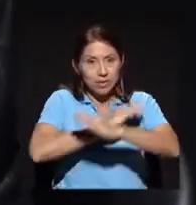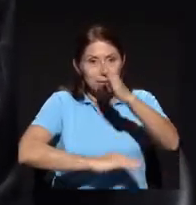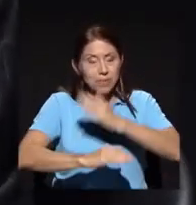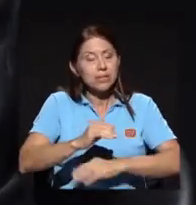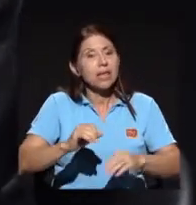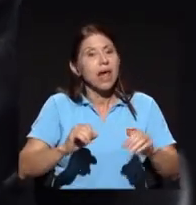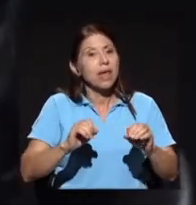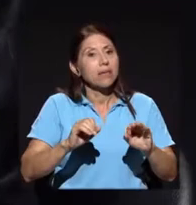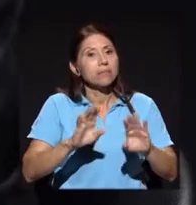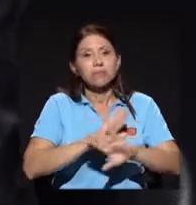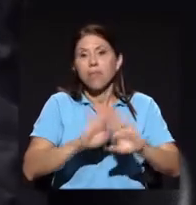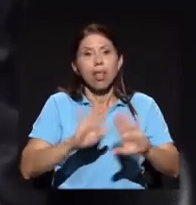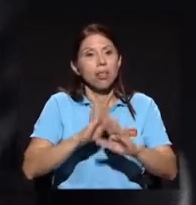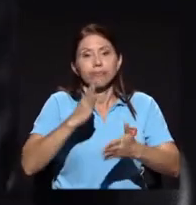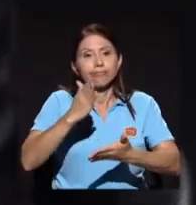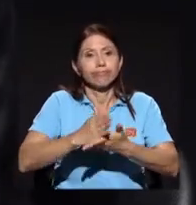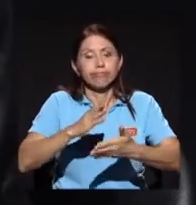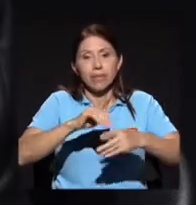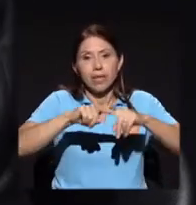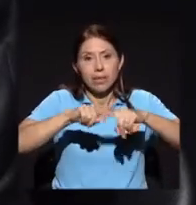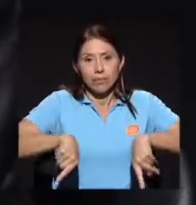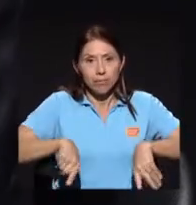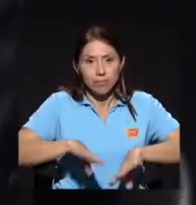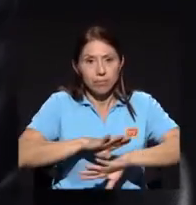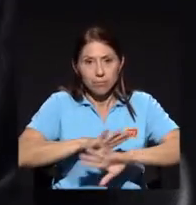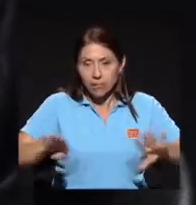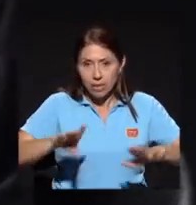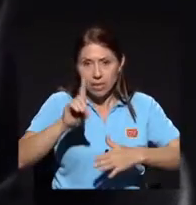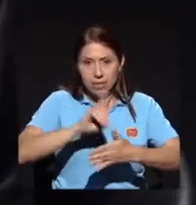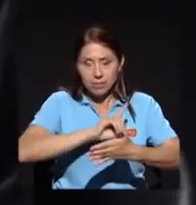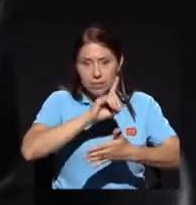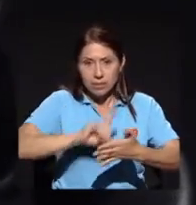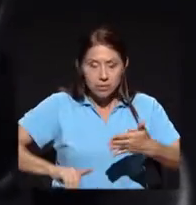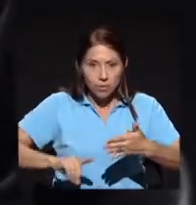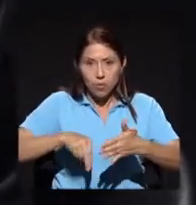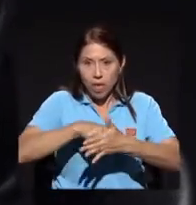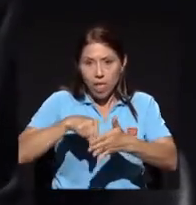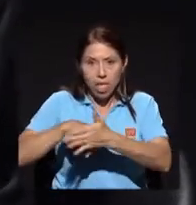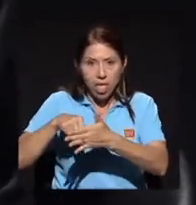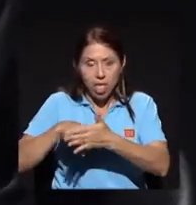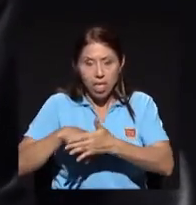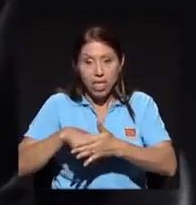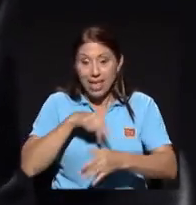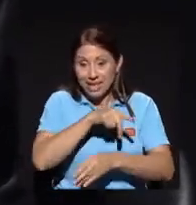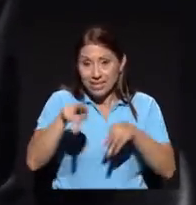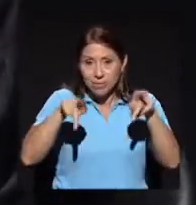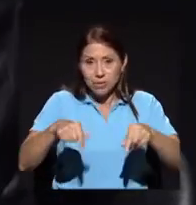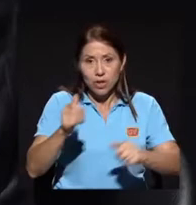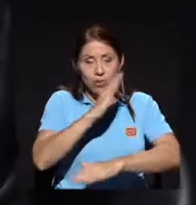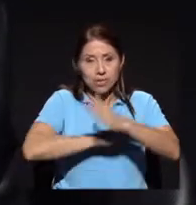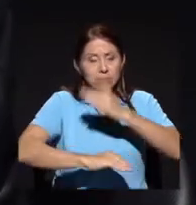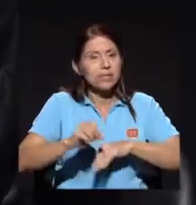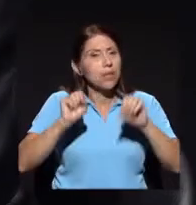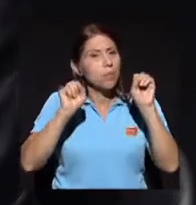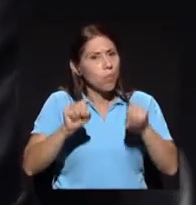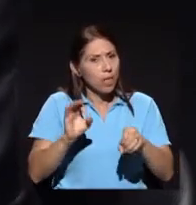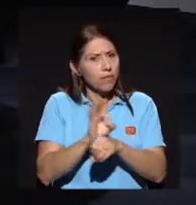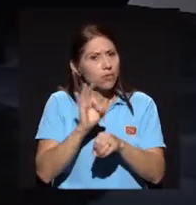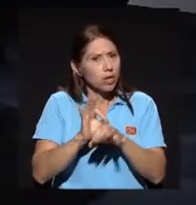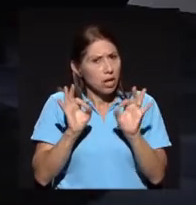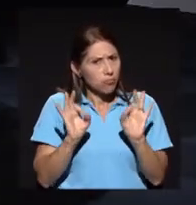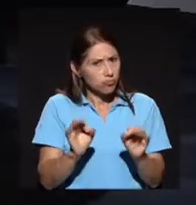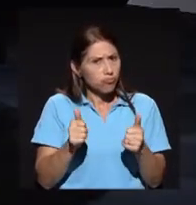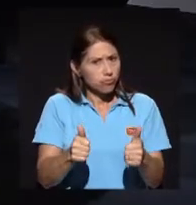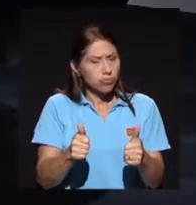integrarse con funcionalidad es algo que debe manifestarse en estos acuerdos